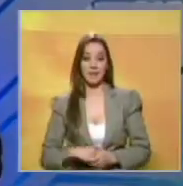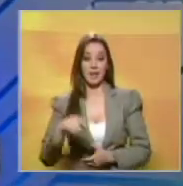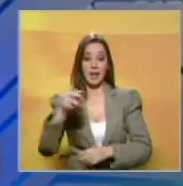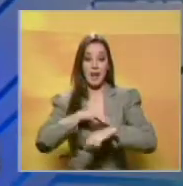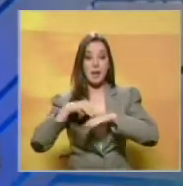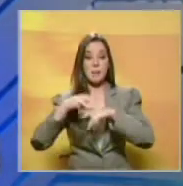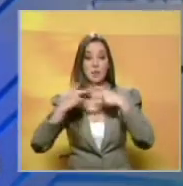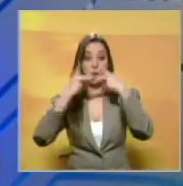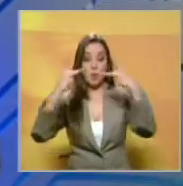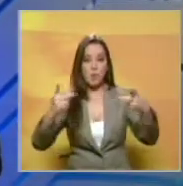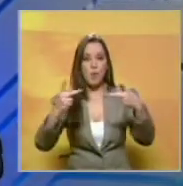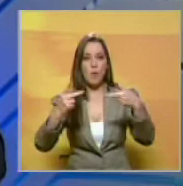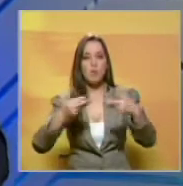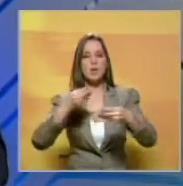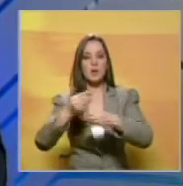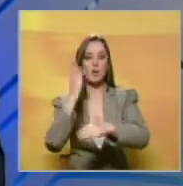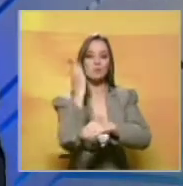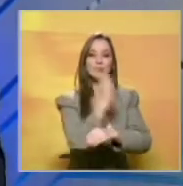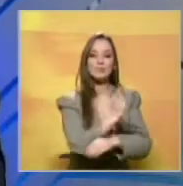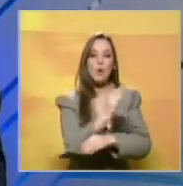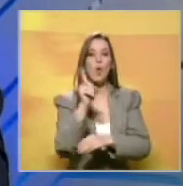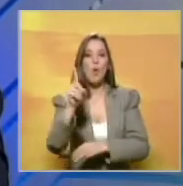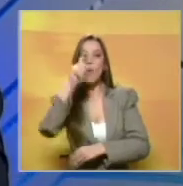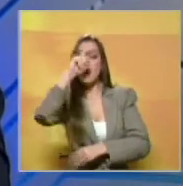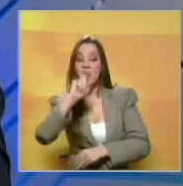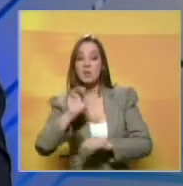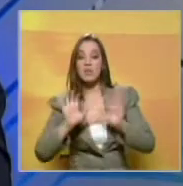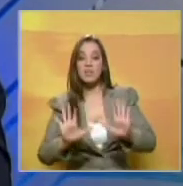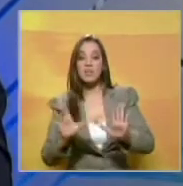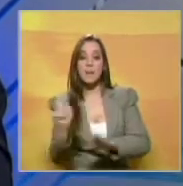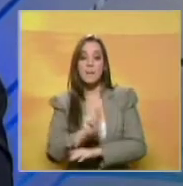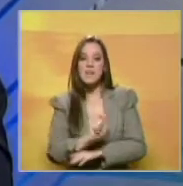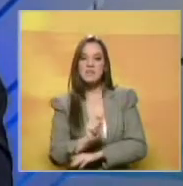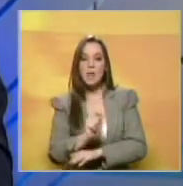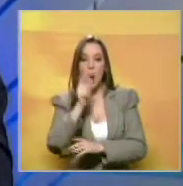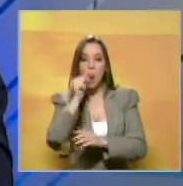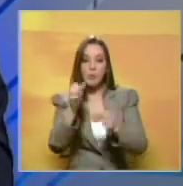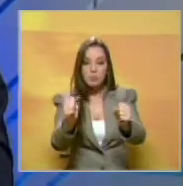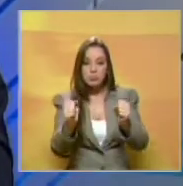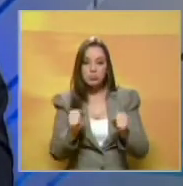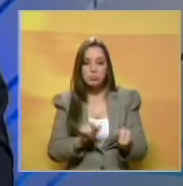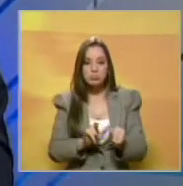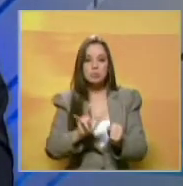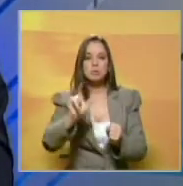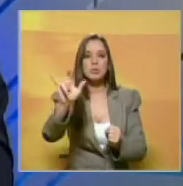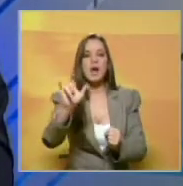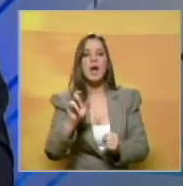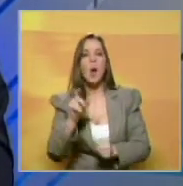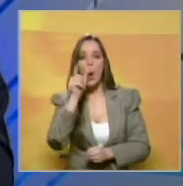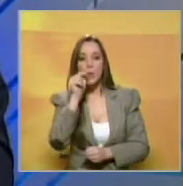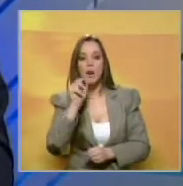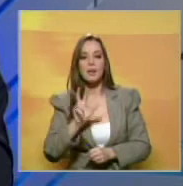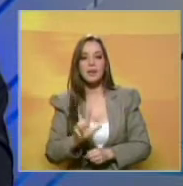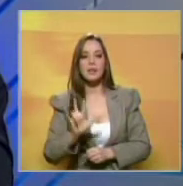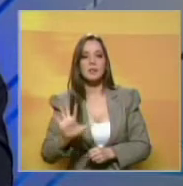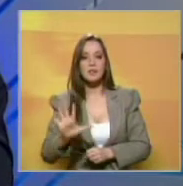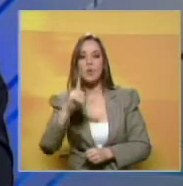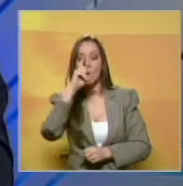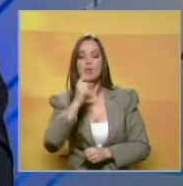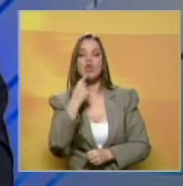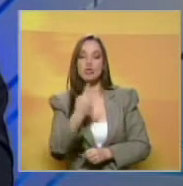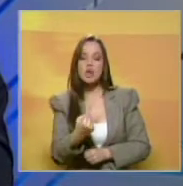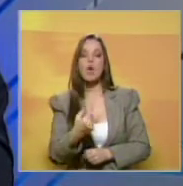El Ministerio Público logró condena de 1 año y 10 meses de prisión al piloto Edgar Leonardo Ochoa, de 35 años, quien admitió haber